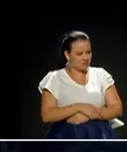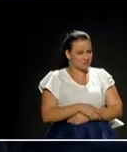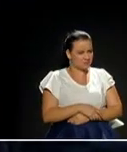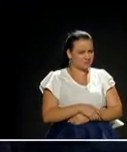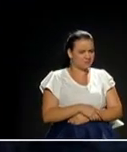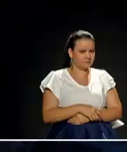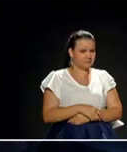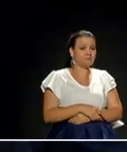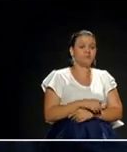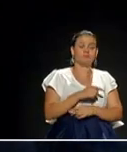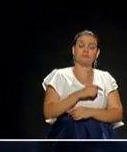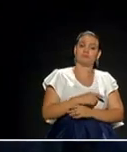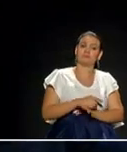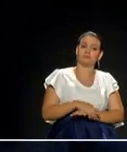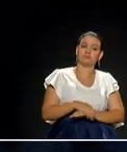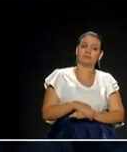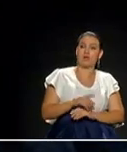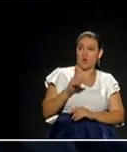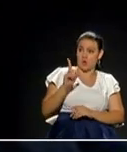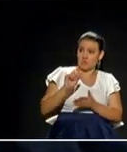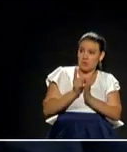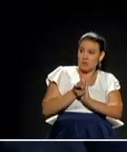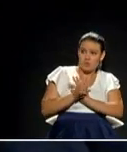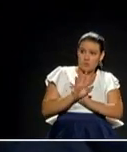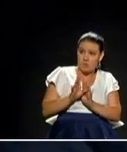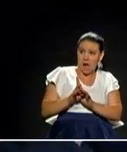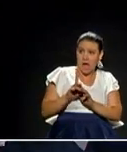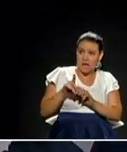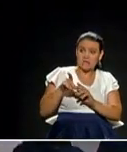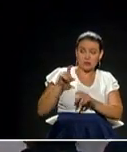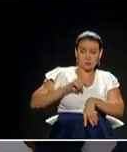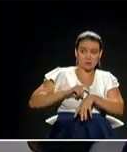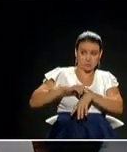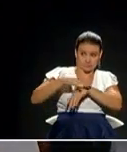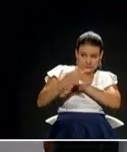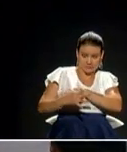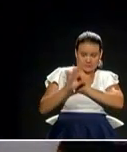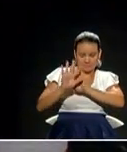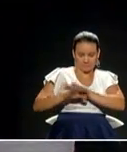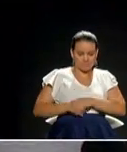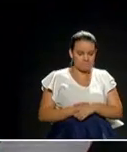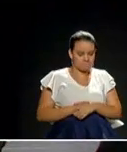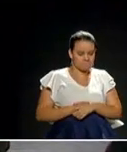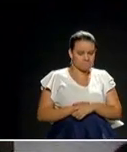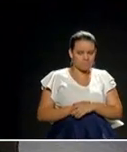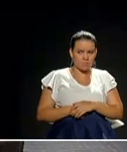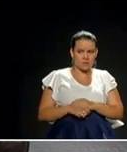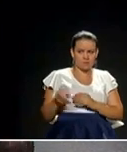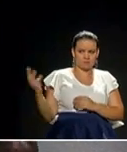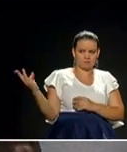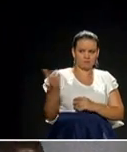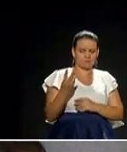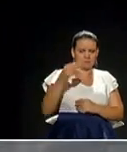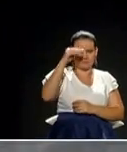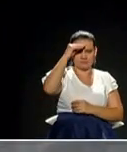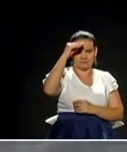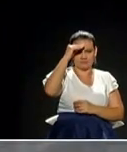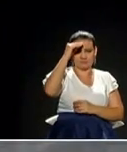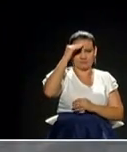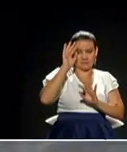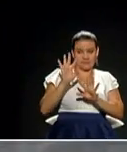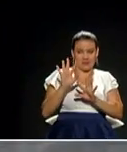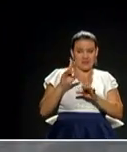cerrar candidatos como loma de minutos para aviones con el tiempo víctor todos juntos nuestro nombre del momento es eso